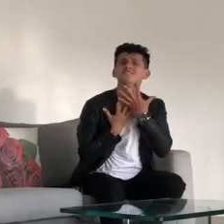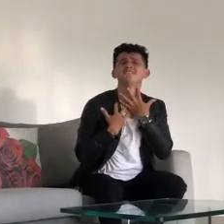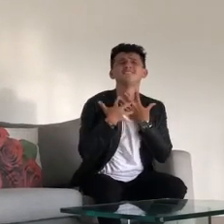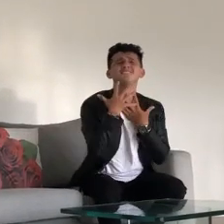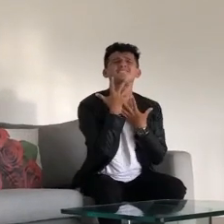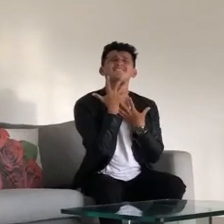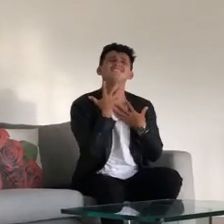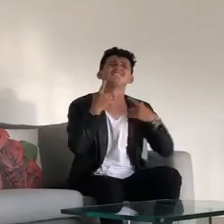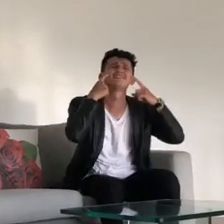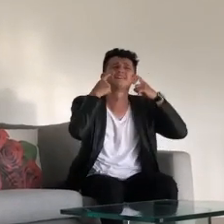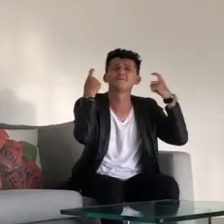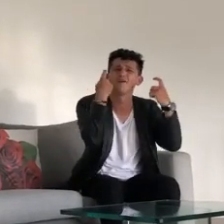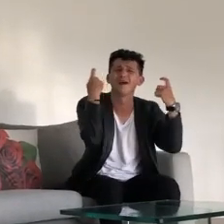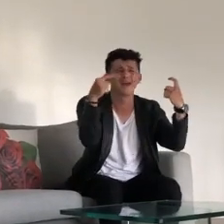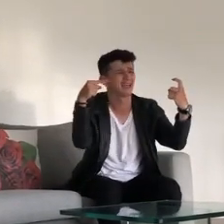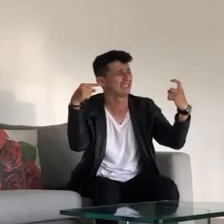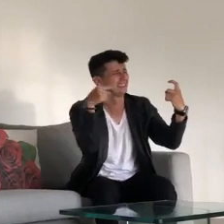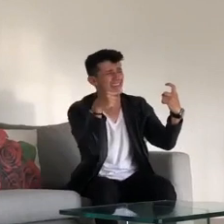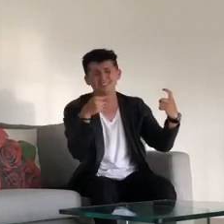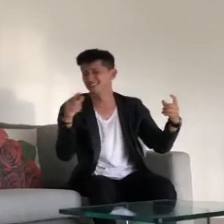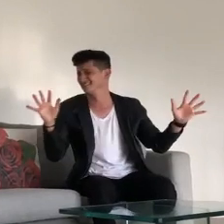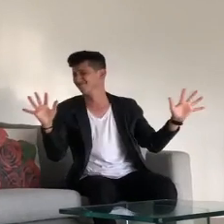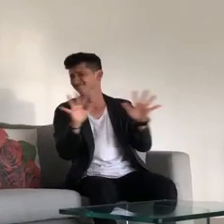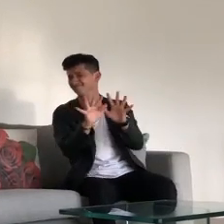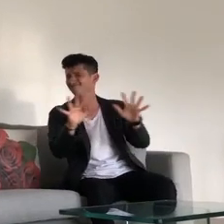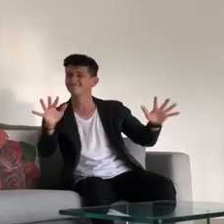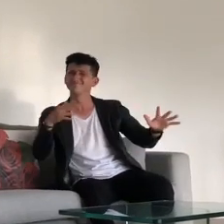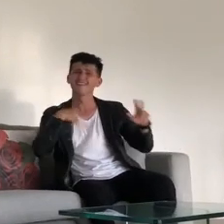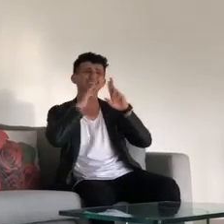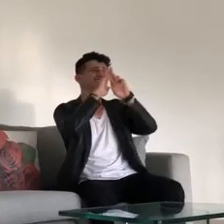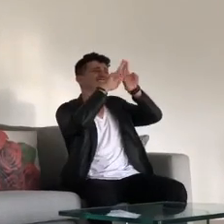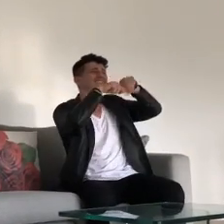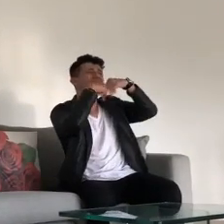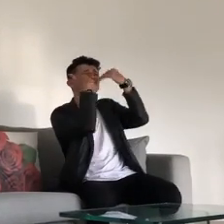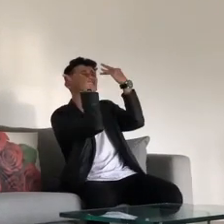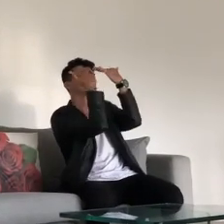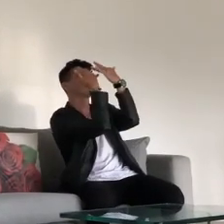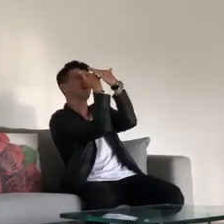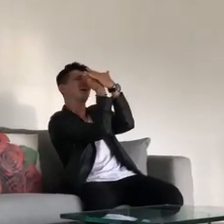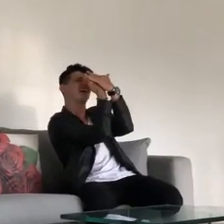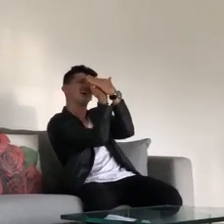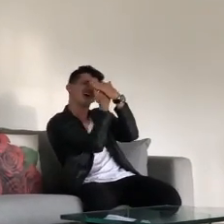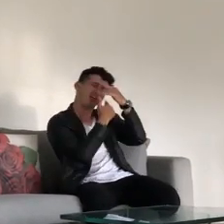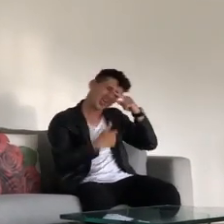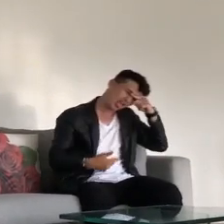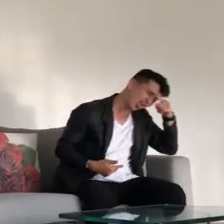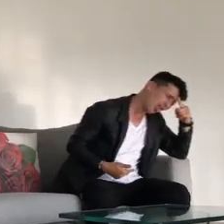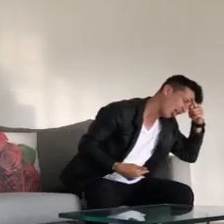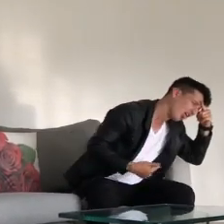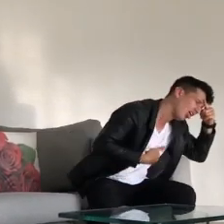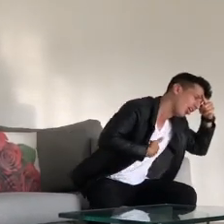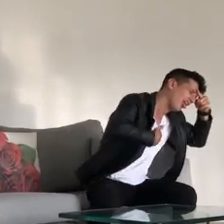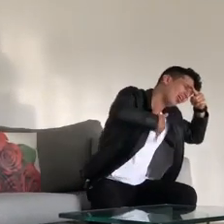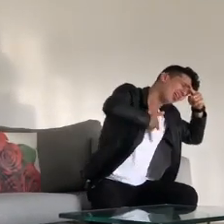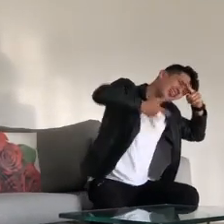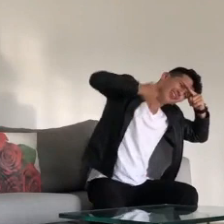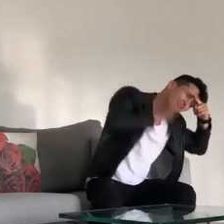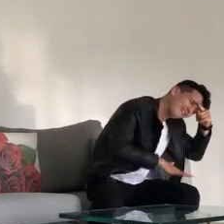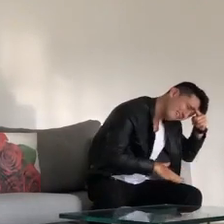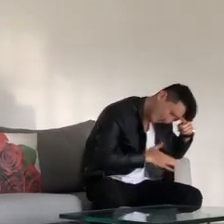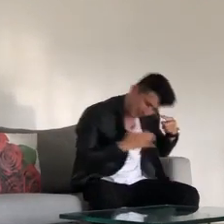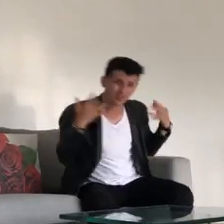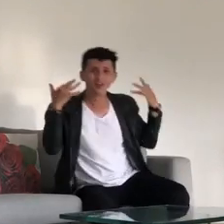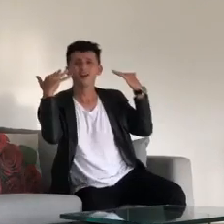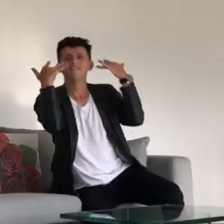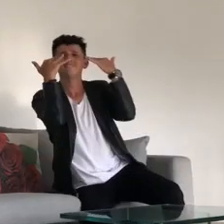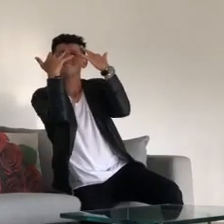amar por este dulce pecado que me lleva al infierno